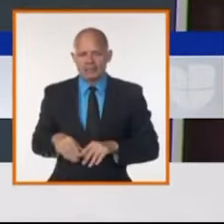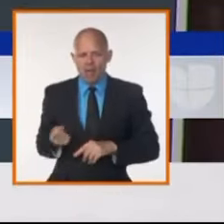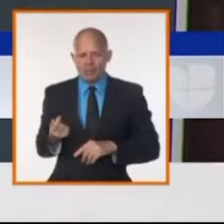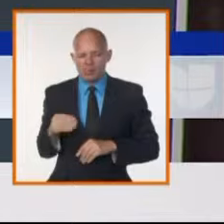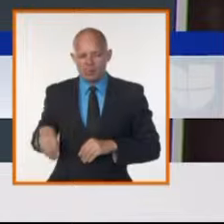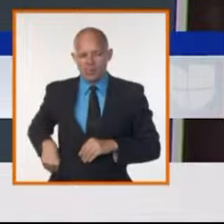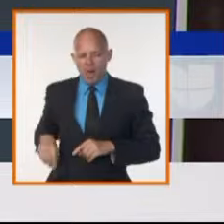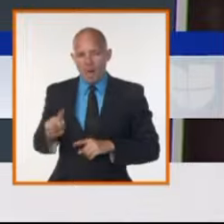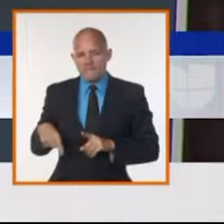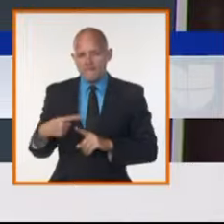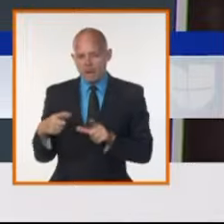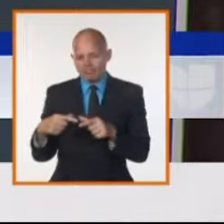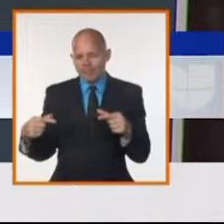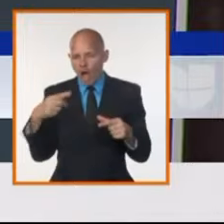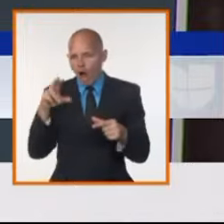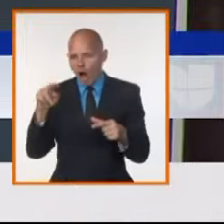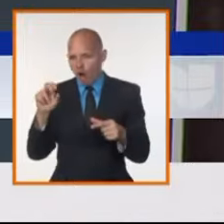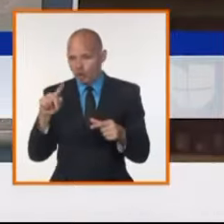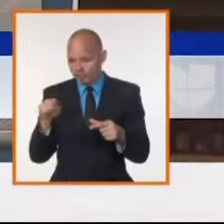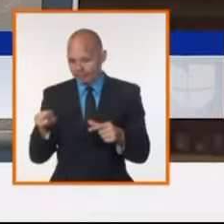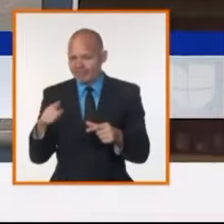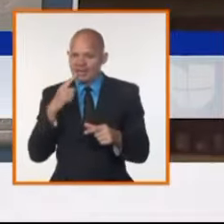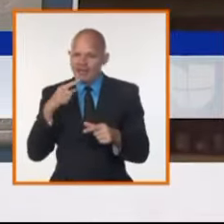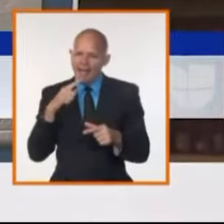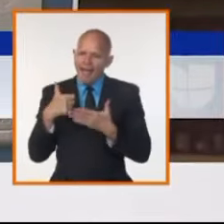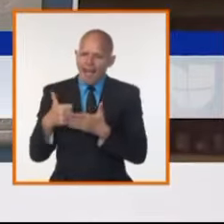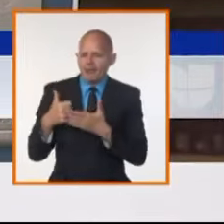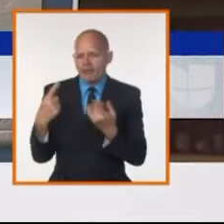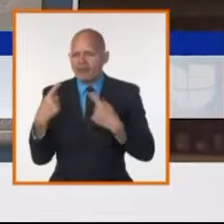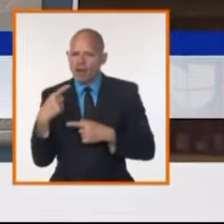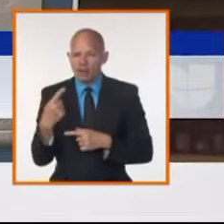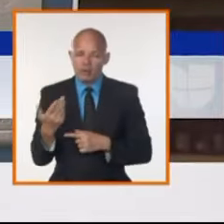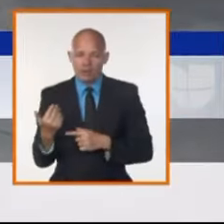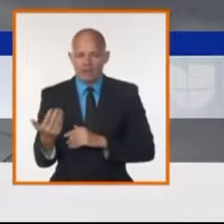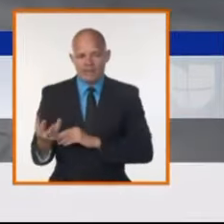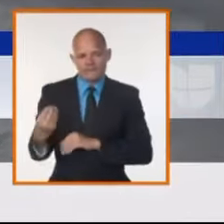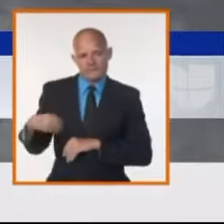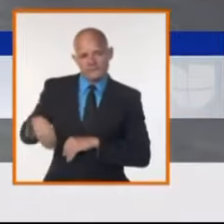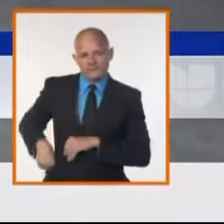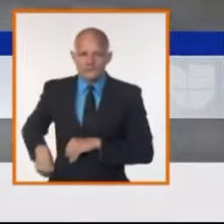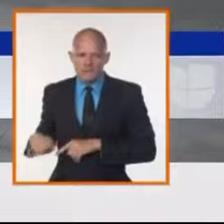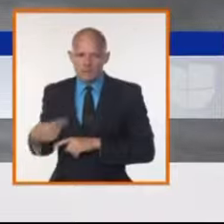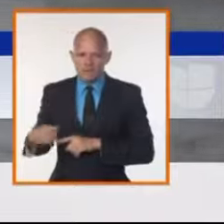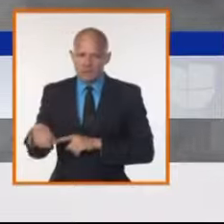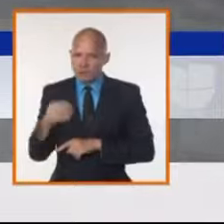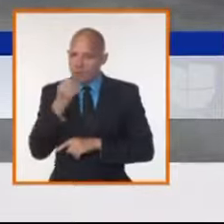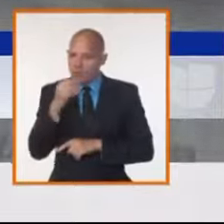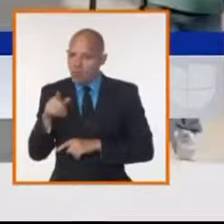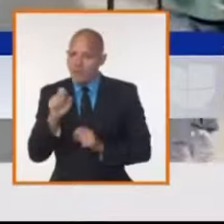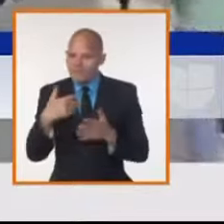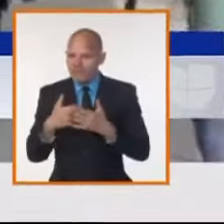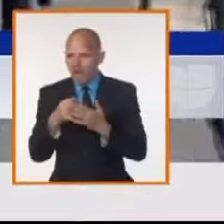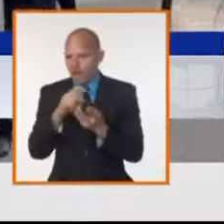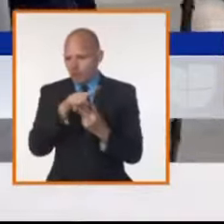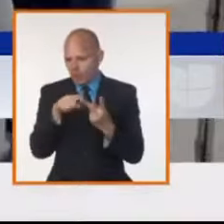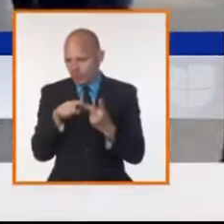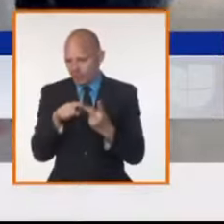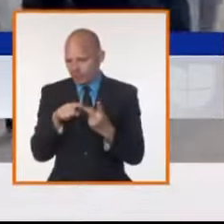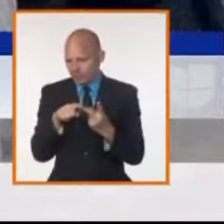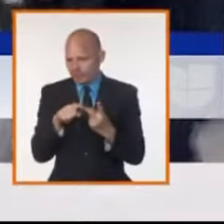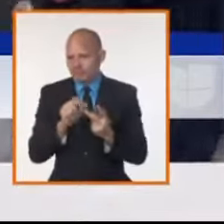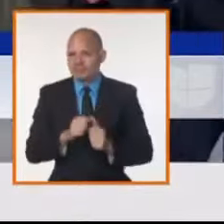y lingotes de oro a cambio de ayudar a servir a los intereses comerciales de dos empresarios susco